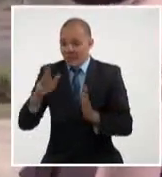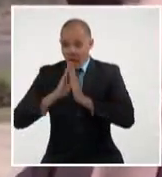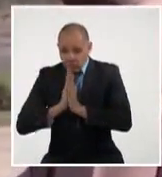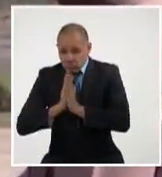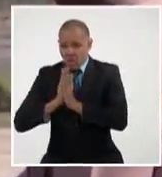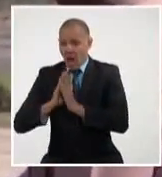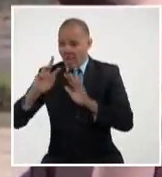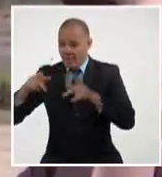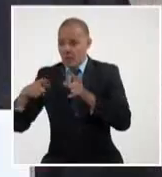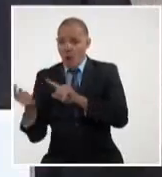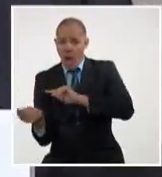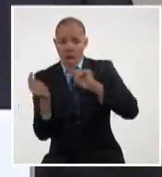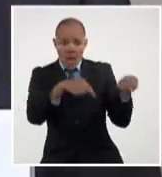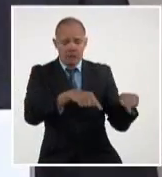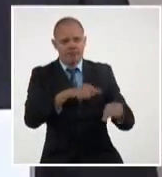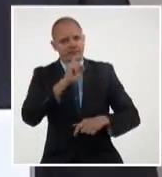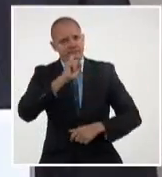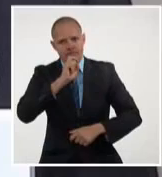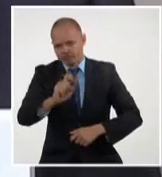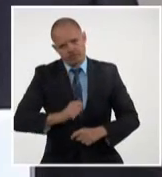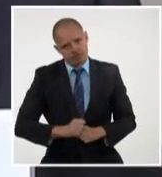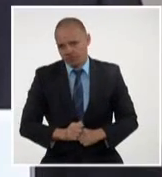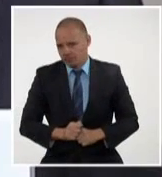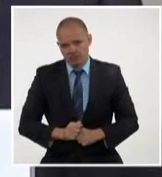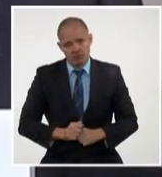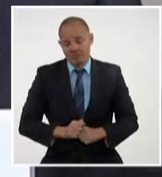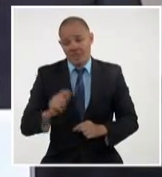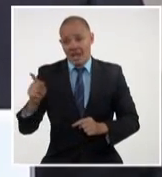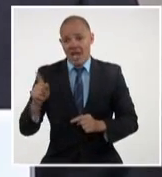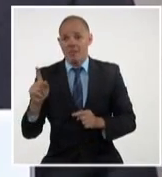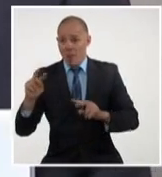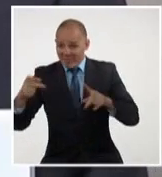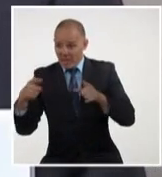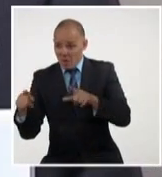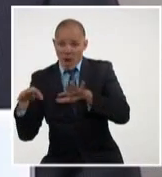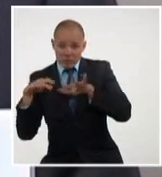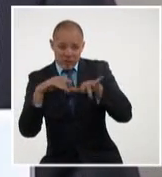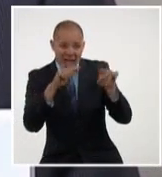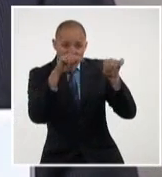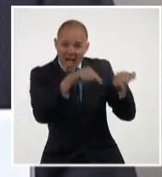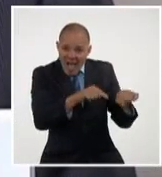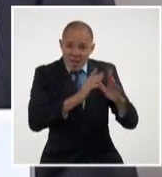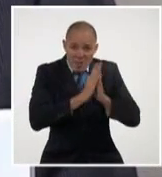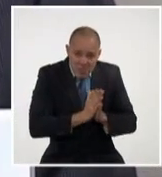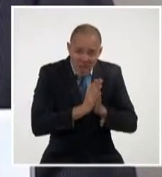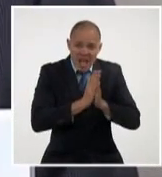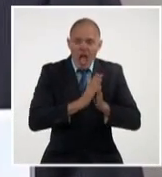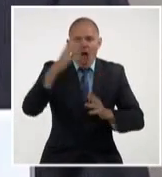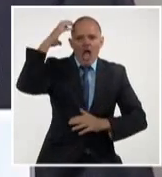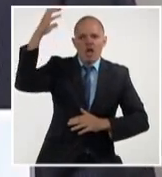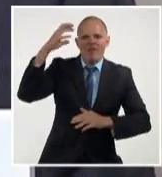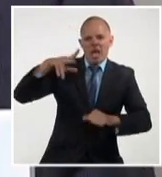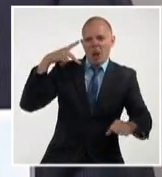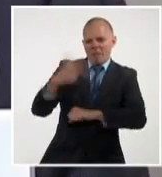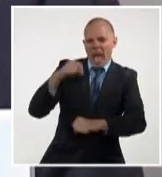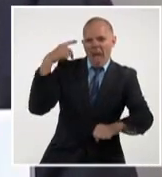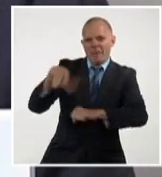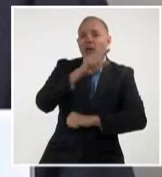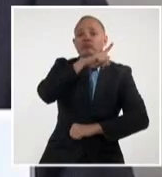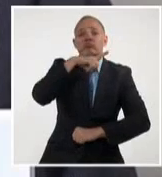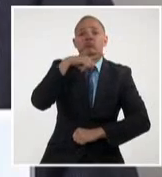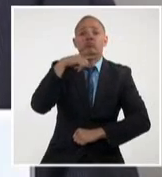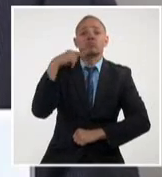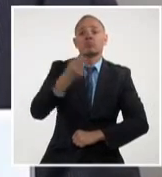refugiados a Myanmar simplemente no existen. Los más de 1 millón de rohingyas que permanecen en el exilio en Bangladesh y otros países, así como